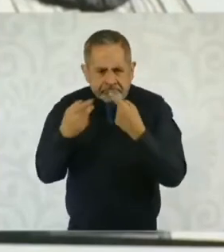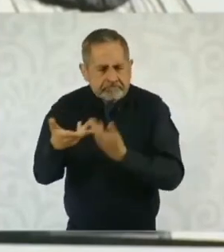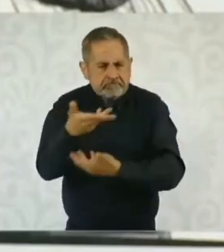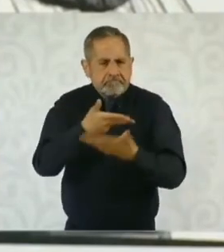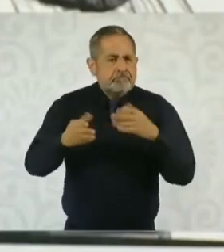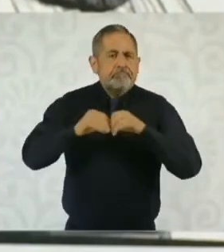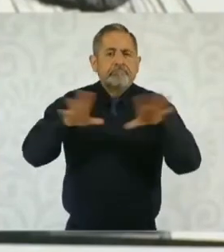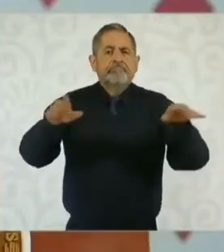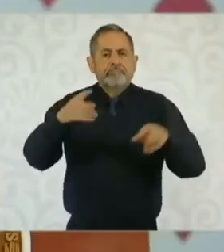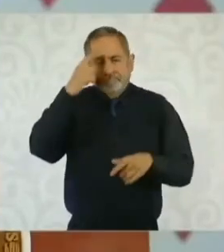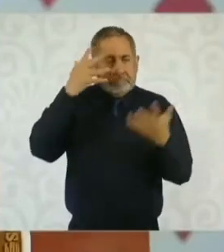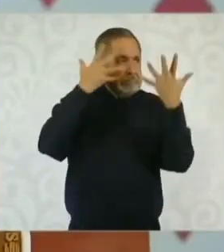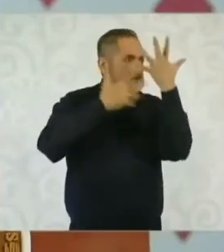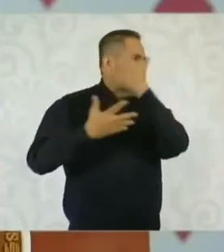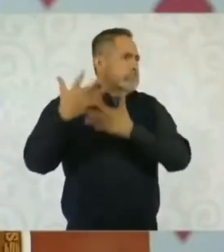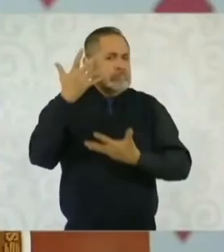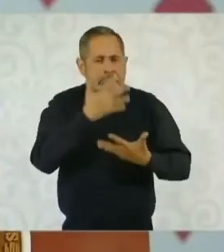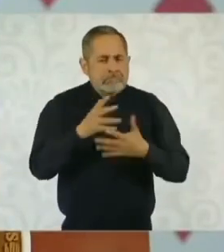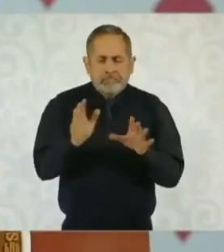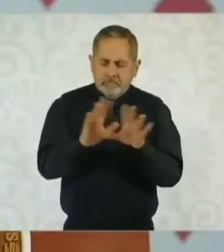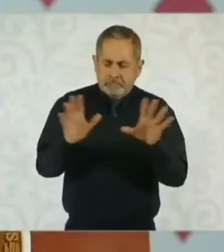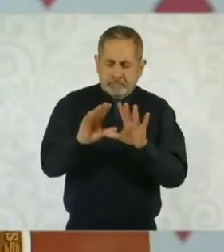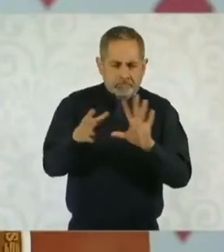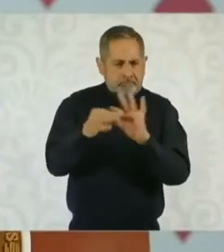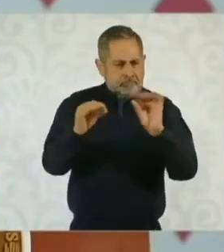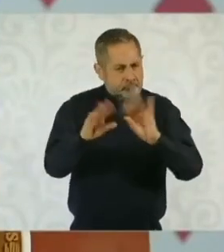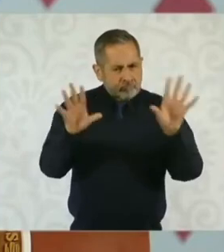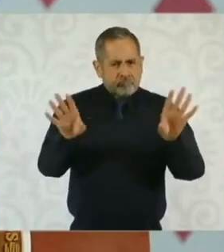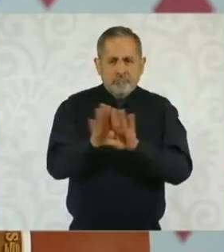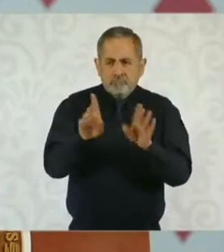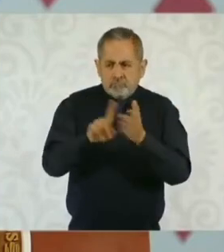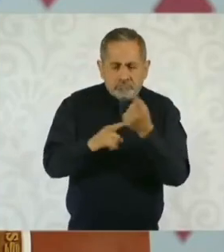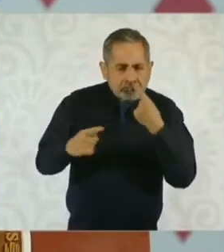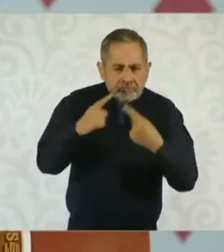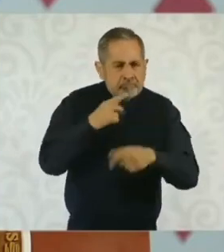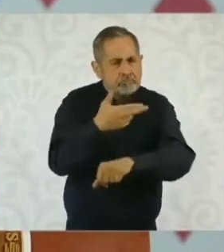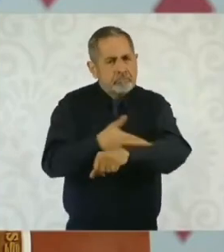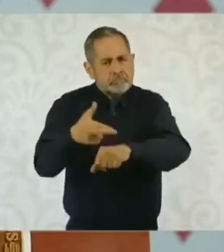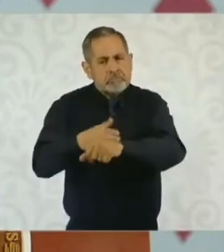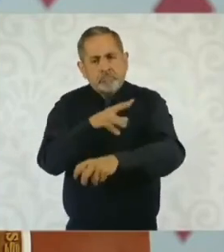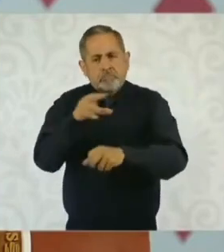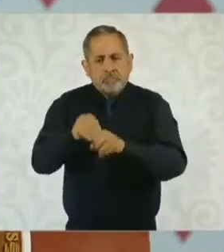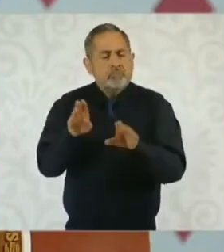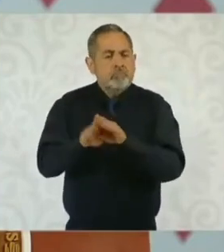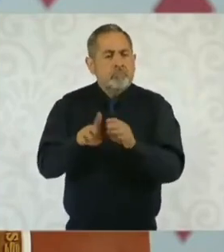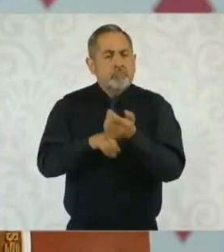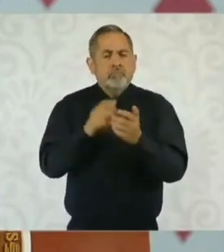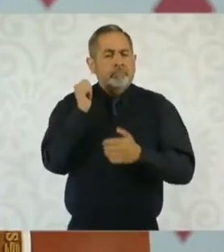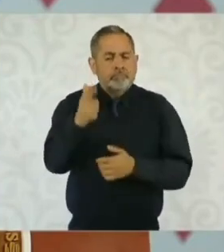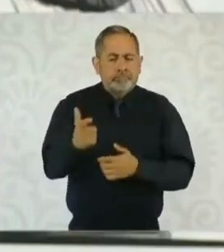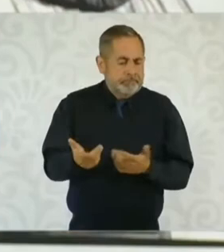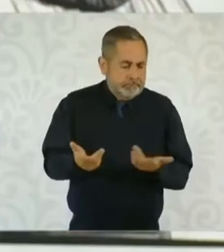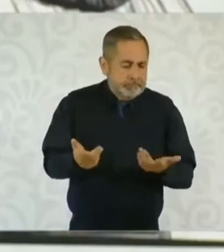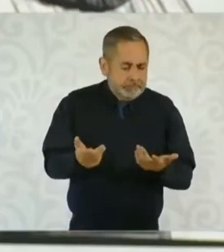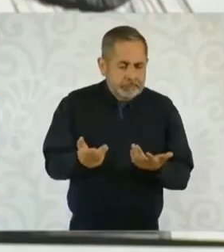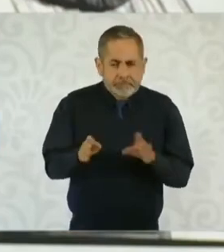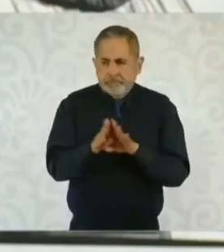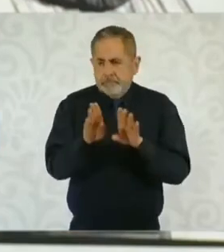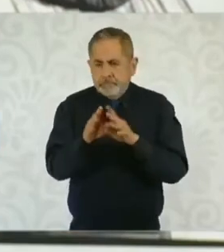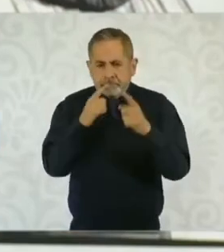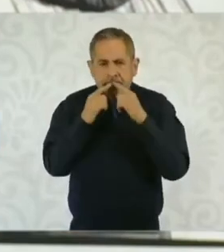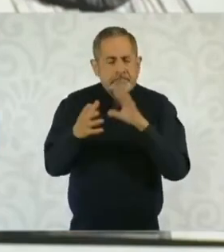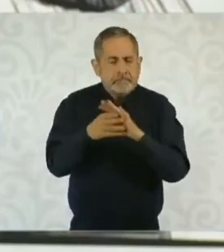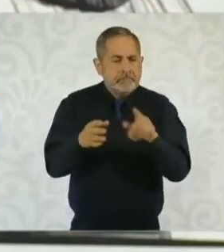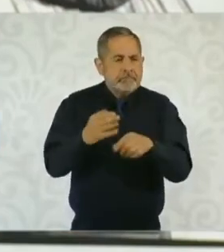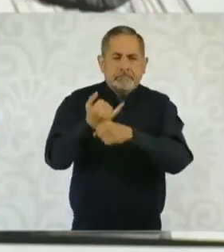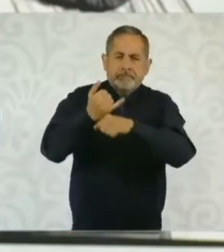pues un malentendido que pueda llevar a una movilización que en realidad pues no, a lo mejor hay